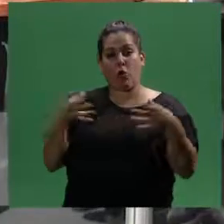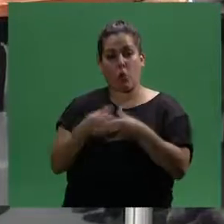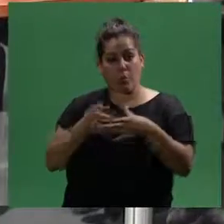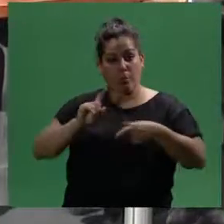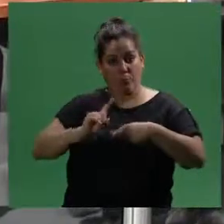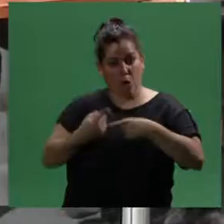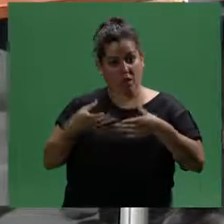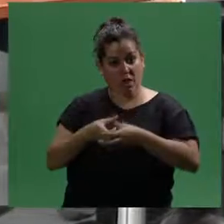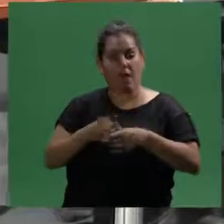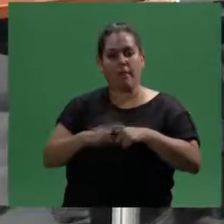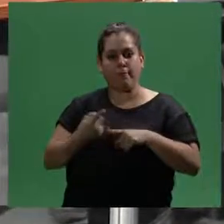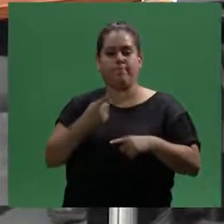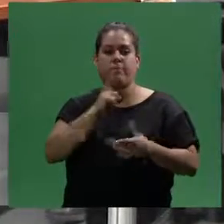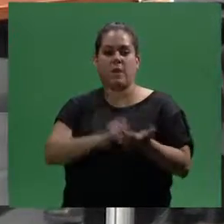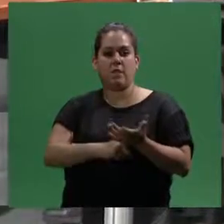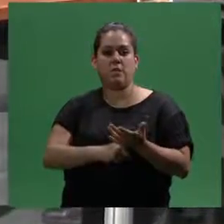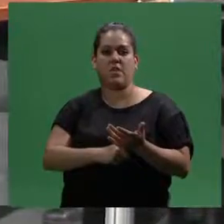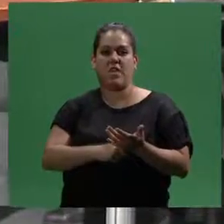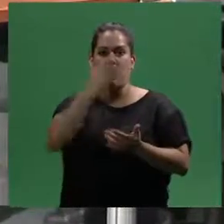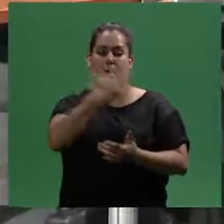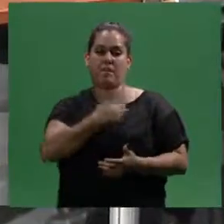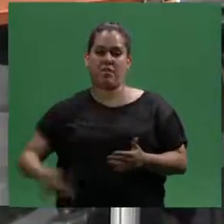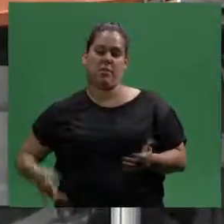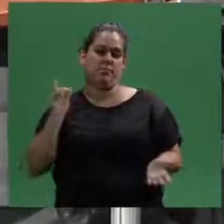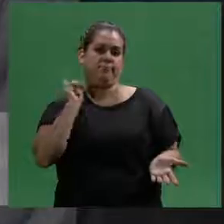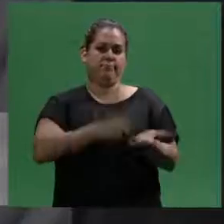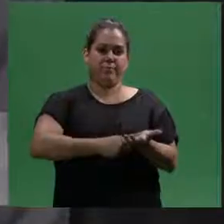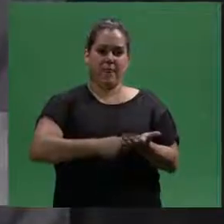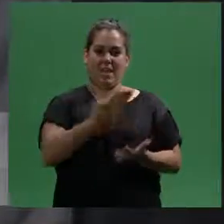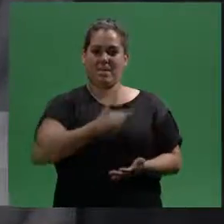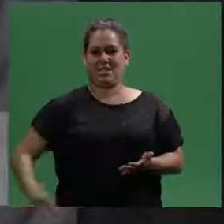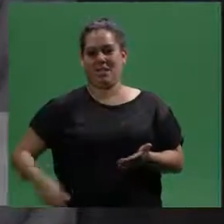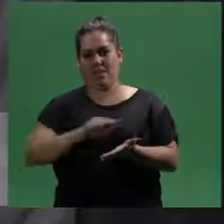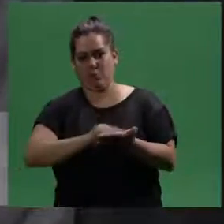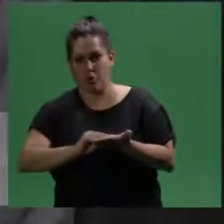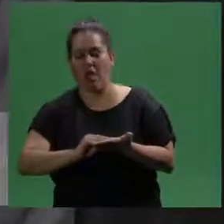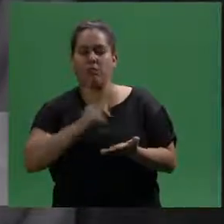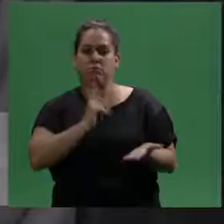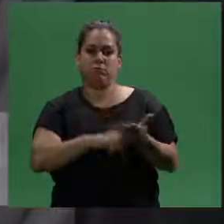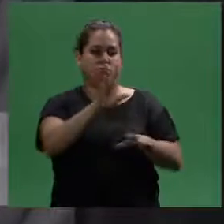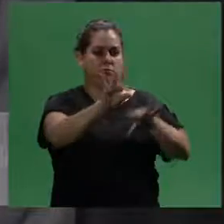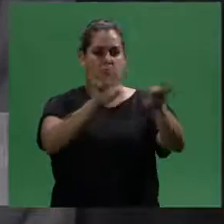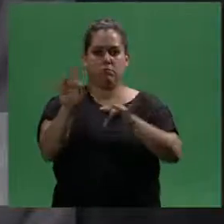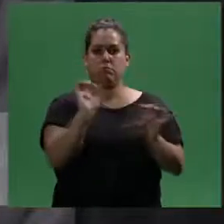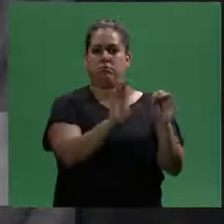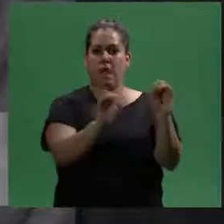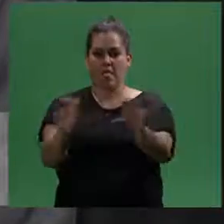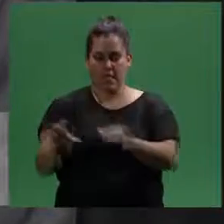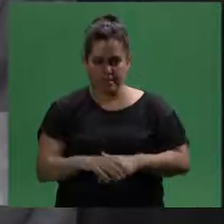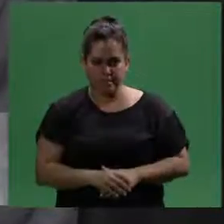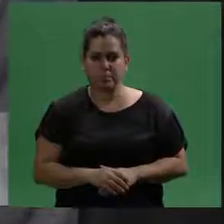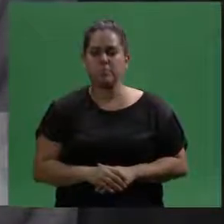propone y el presidente, a través de una resolución, los designa. El presidente de la Cámara. Sí, y para